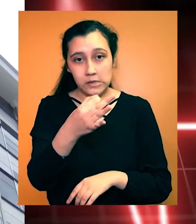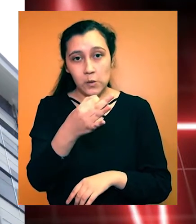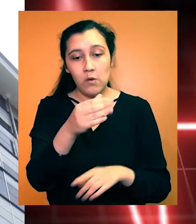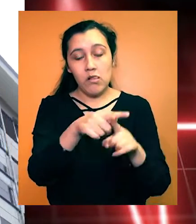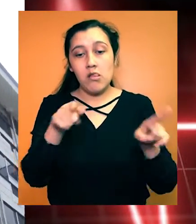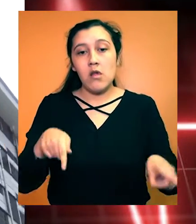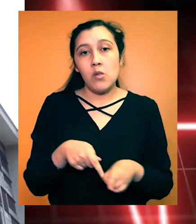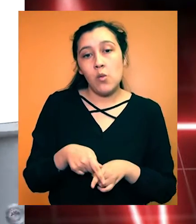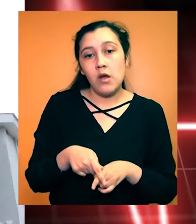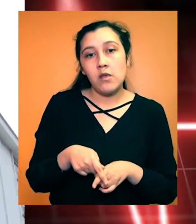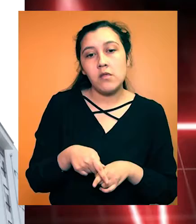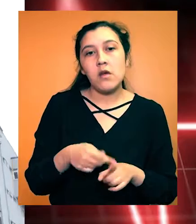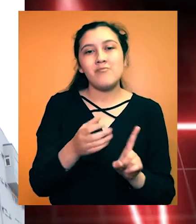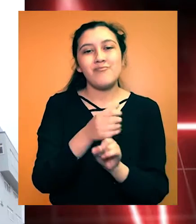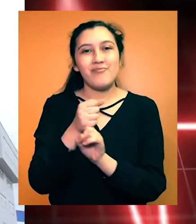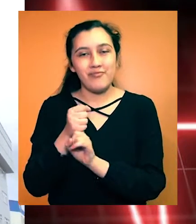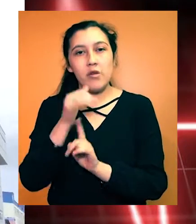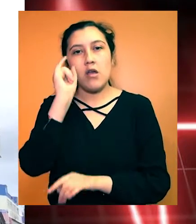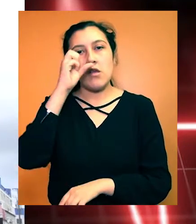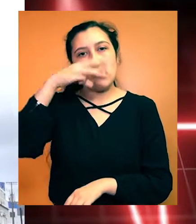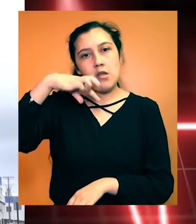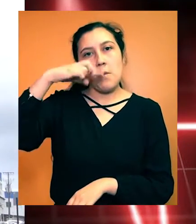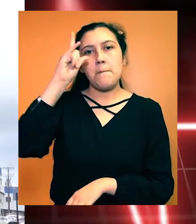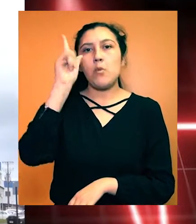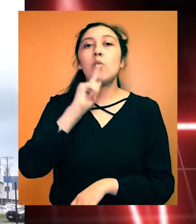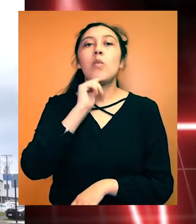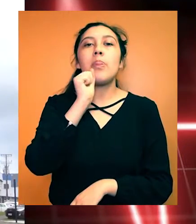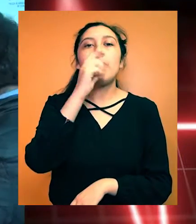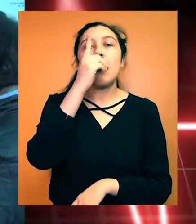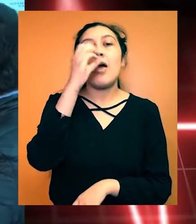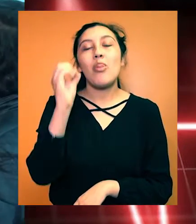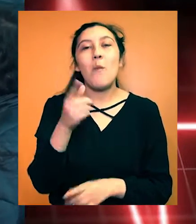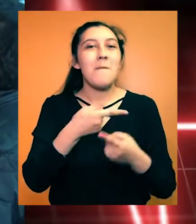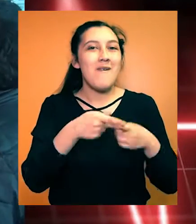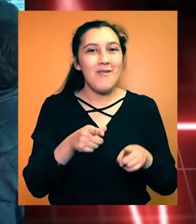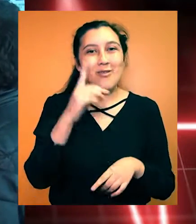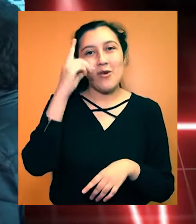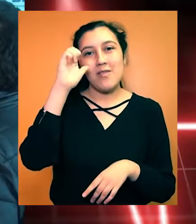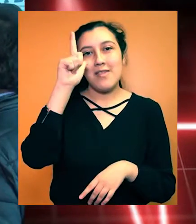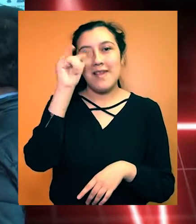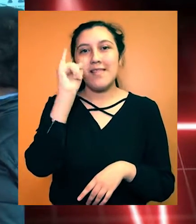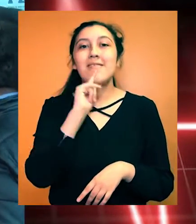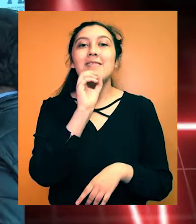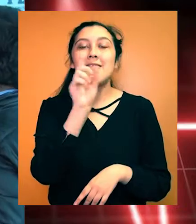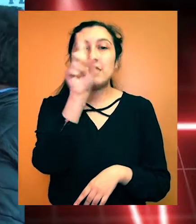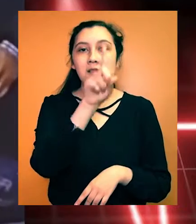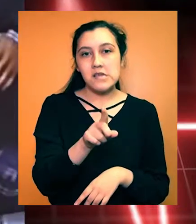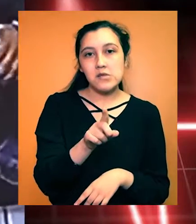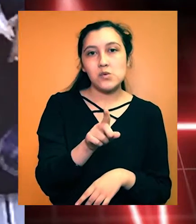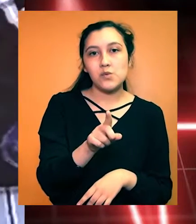de investigaciones se encontraría en calidad de imputado por otros delitos contra las personas, luego de que